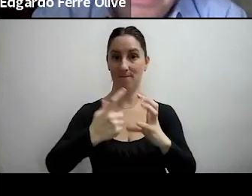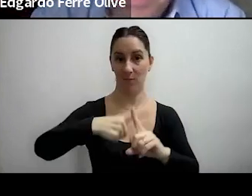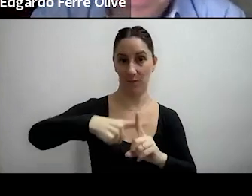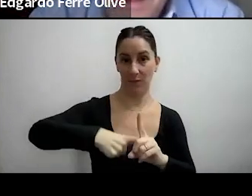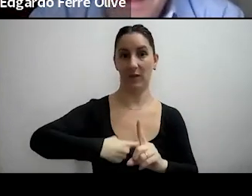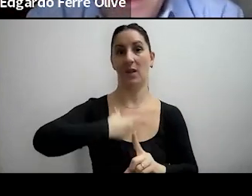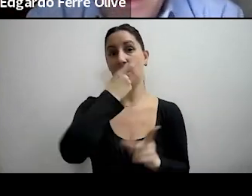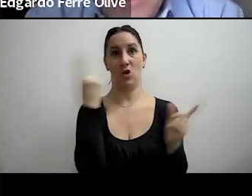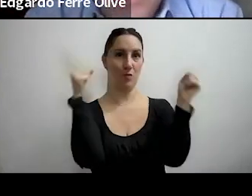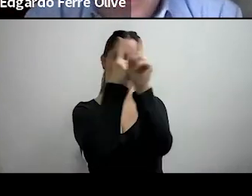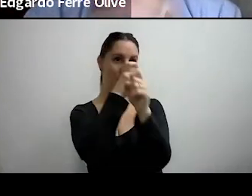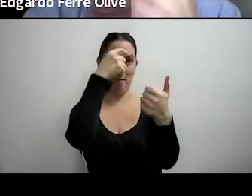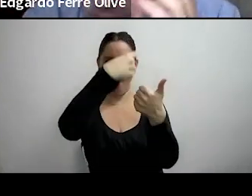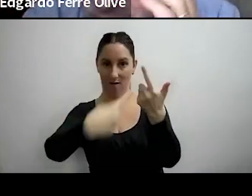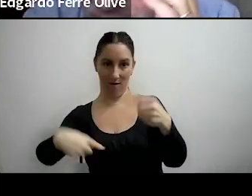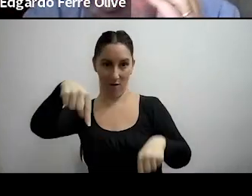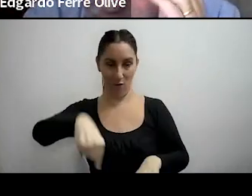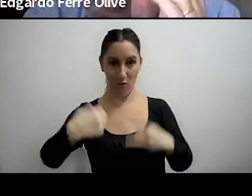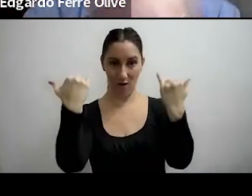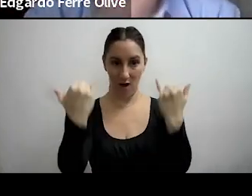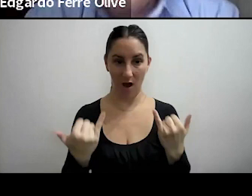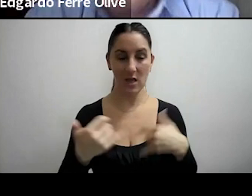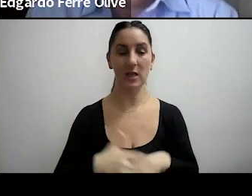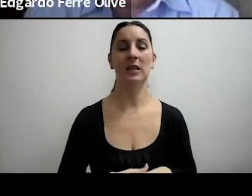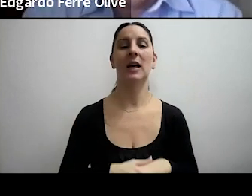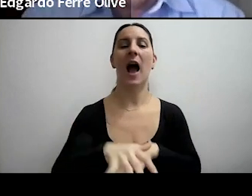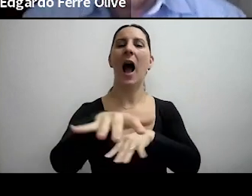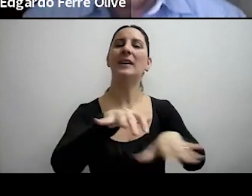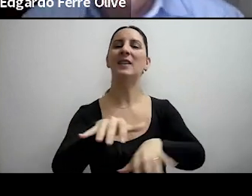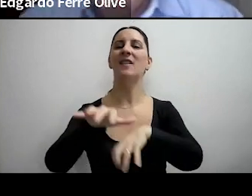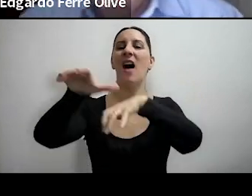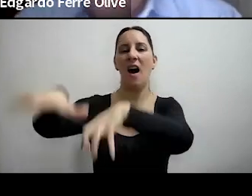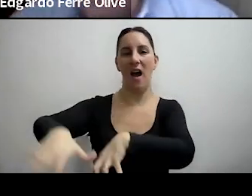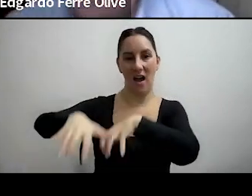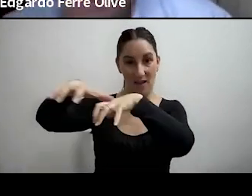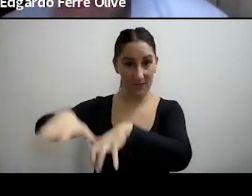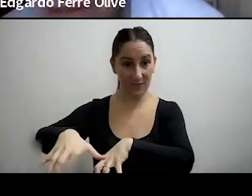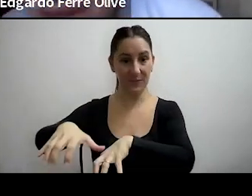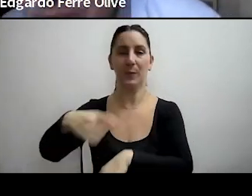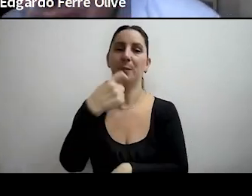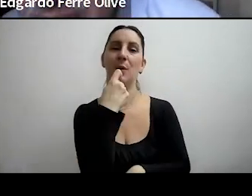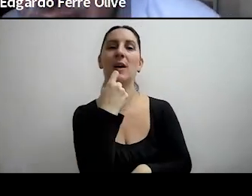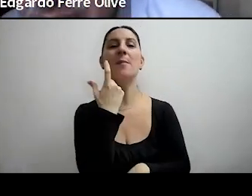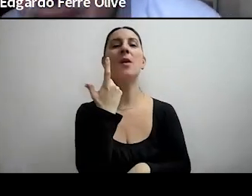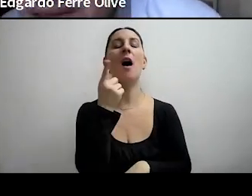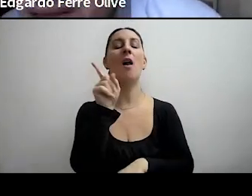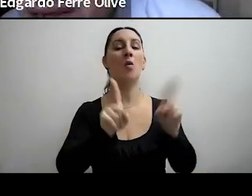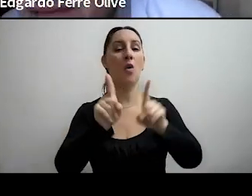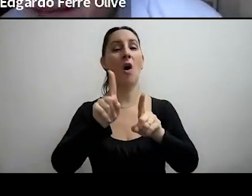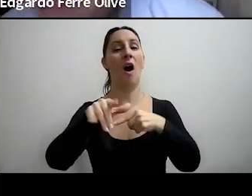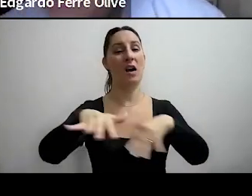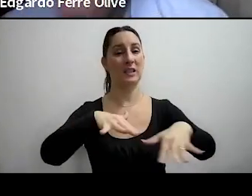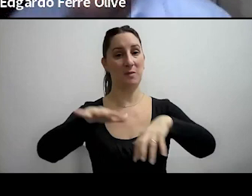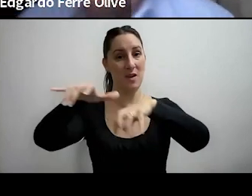teniendo en el ámbito. Y con respecto a las actividades agrícolas, también hay que tener en cuenta, por ejemplo, en las actividades agrícolas,